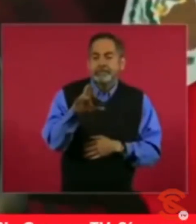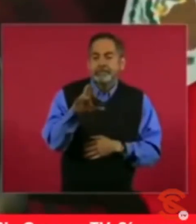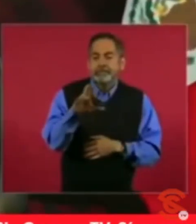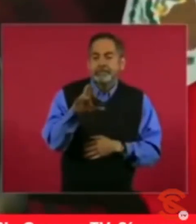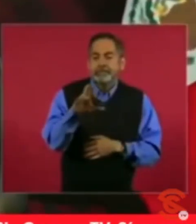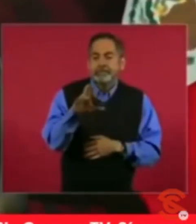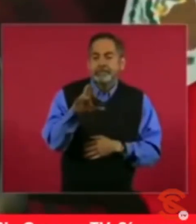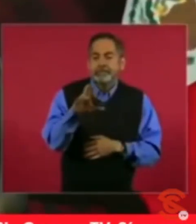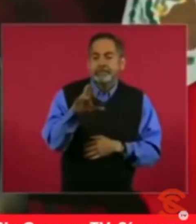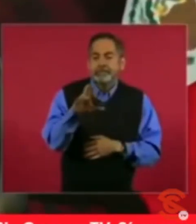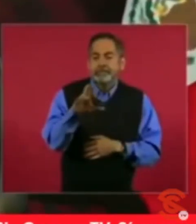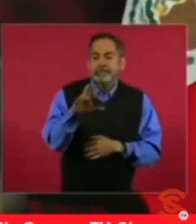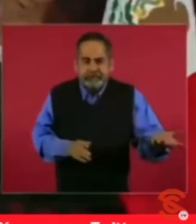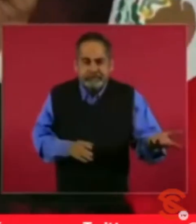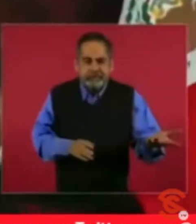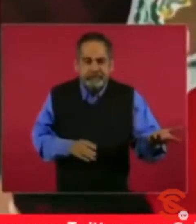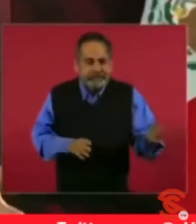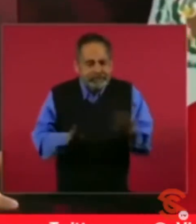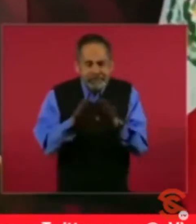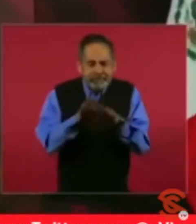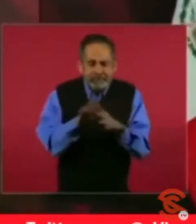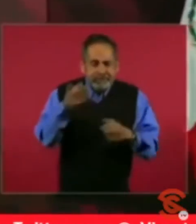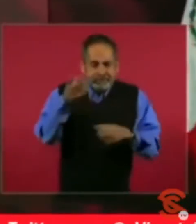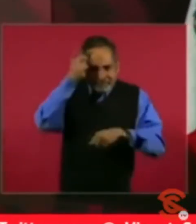¿Cómo el director